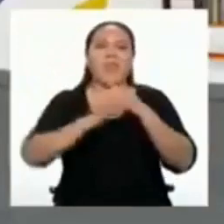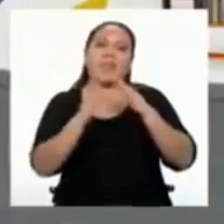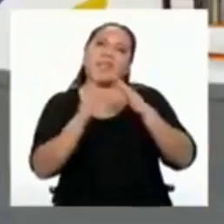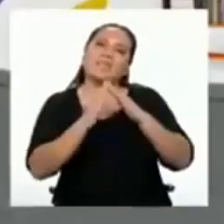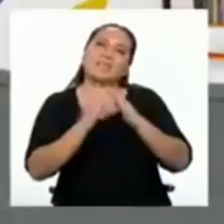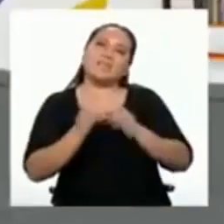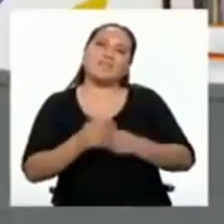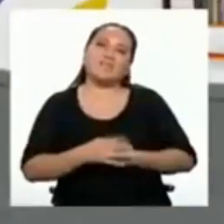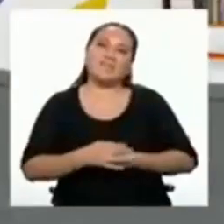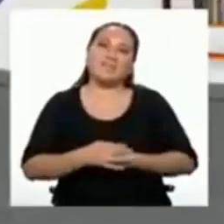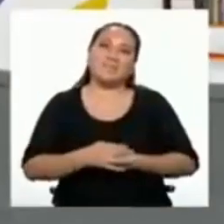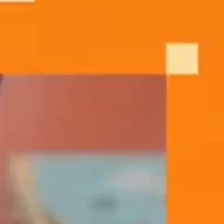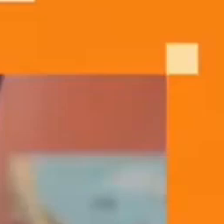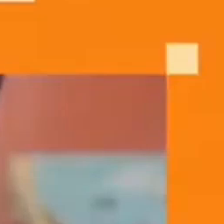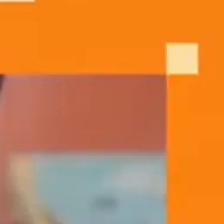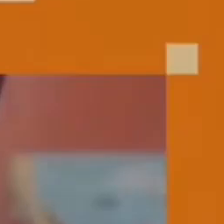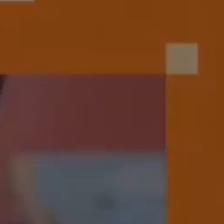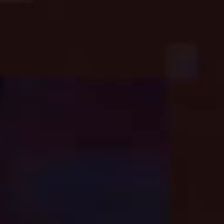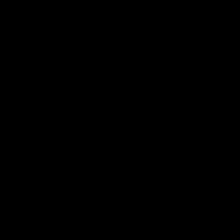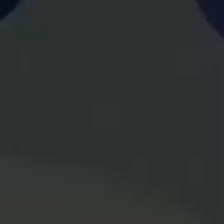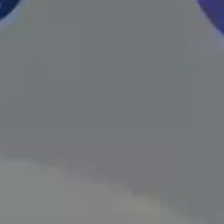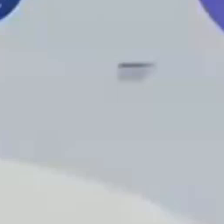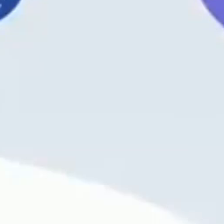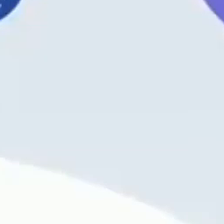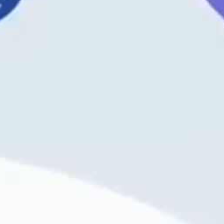Casa.